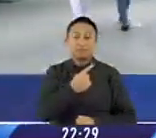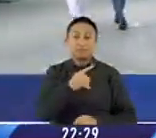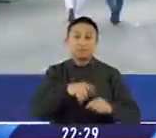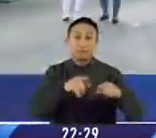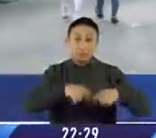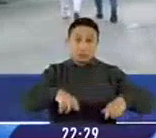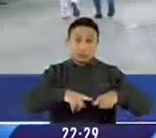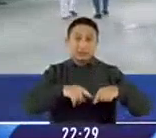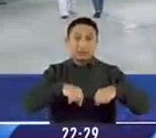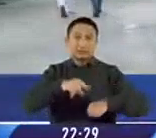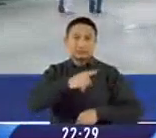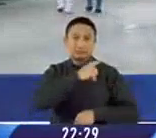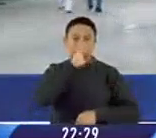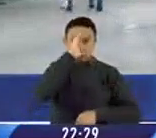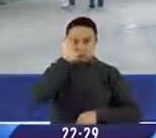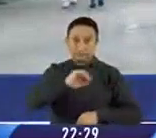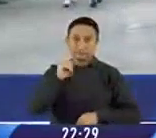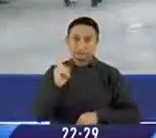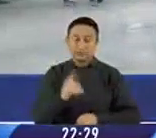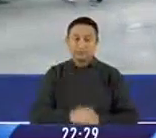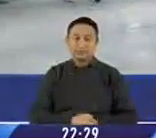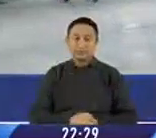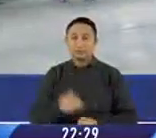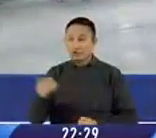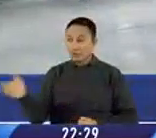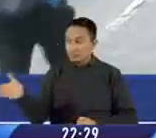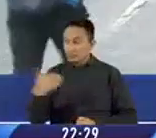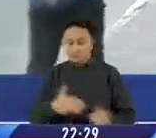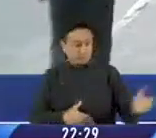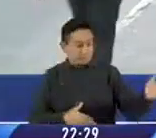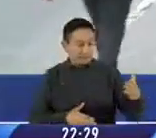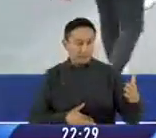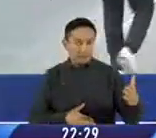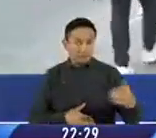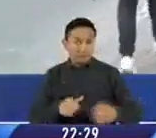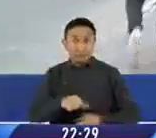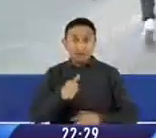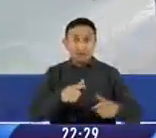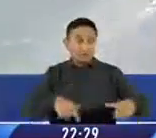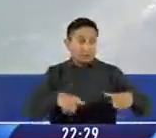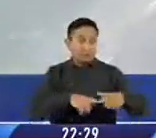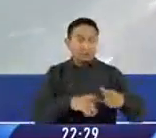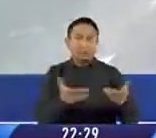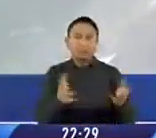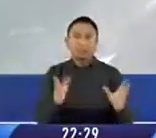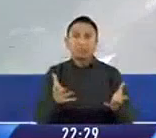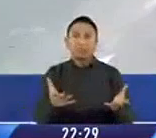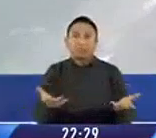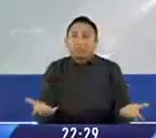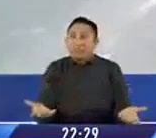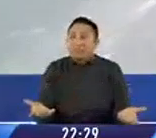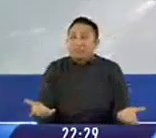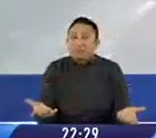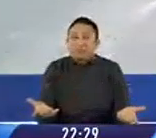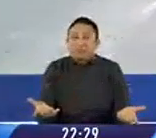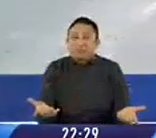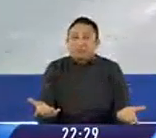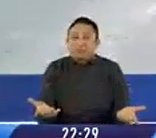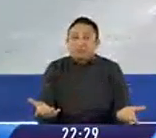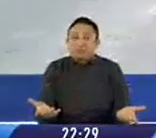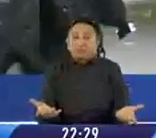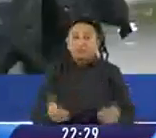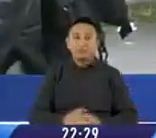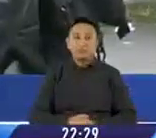pudo contar con agentes metropolitanos asistiendo a la movilidad. Pero también, en otros, la ciudadanía tuvo que circular como